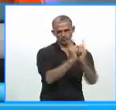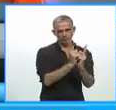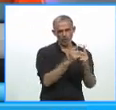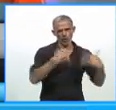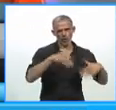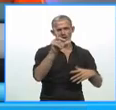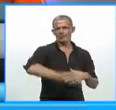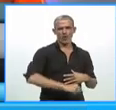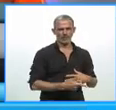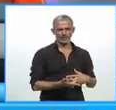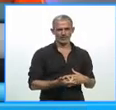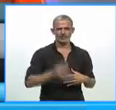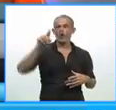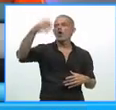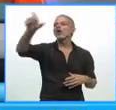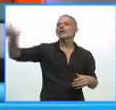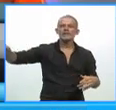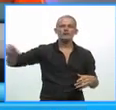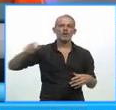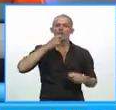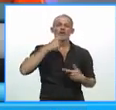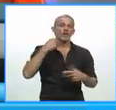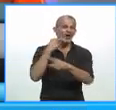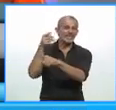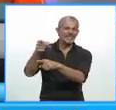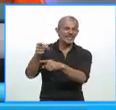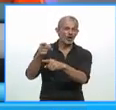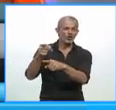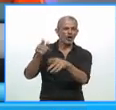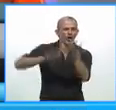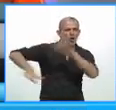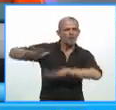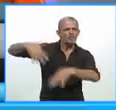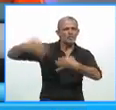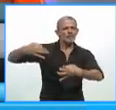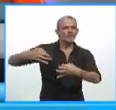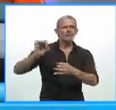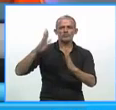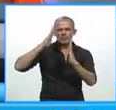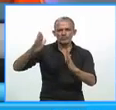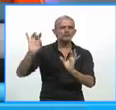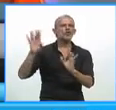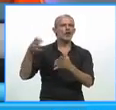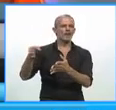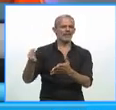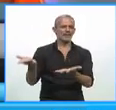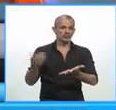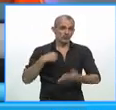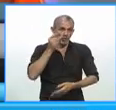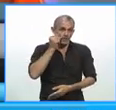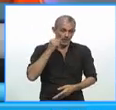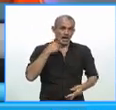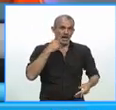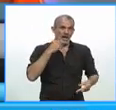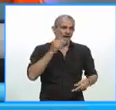Entonces, otra gente, o por ejemplo los chicos, quizá lo tienen más organizado porque se dedican solo a eso. Pero claro. Yo, como padre de familia